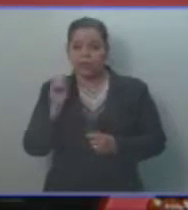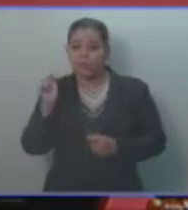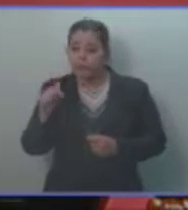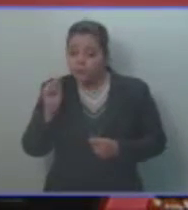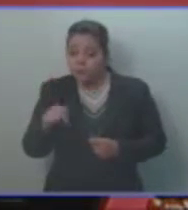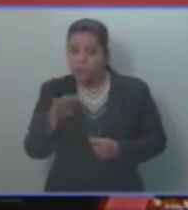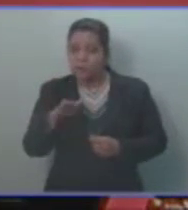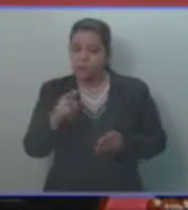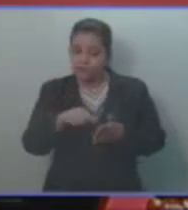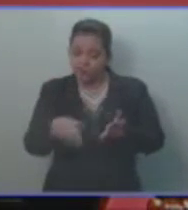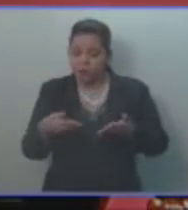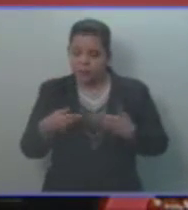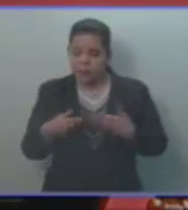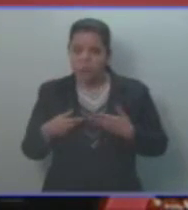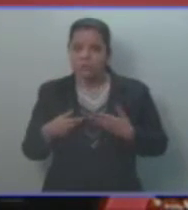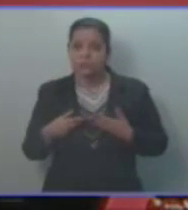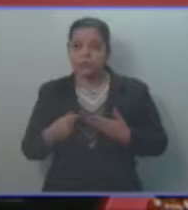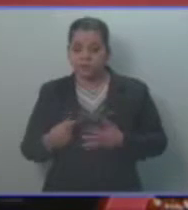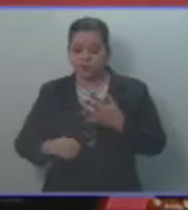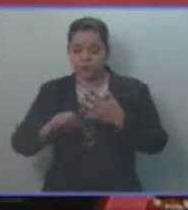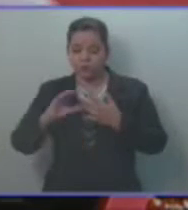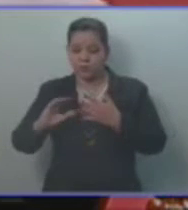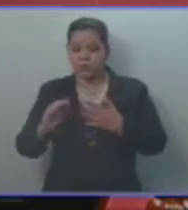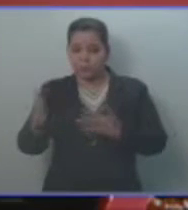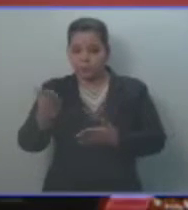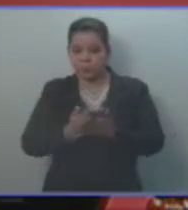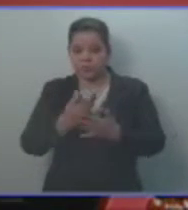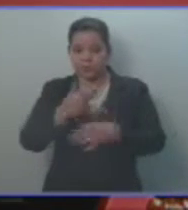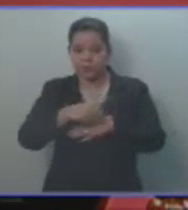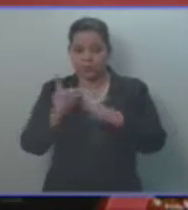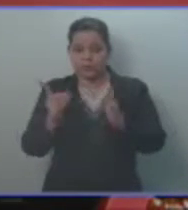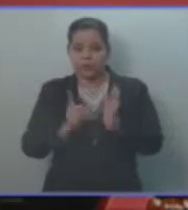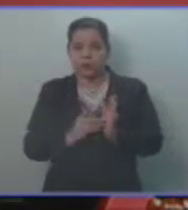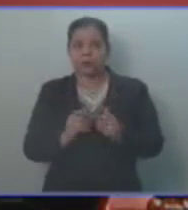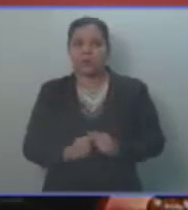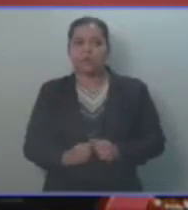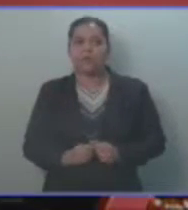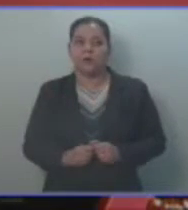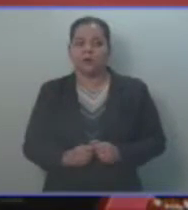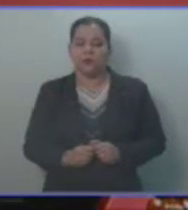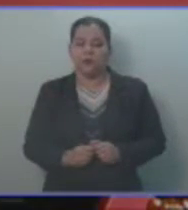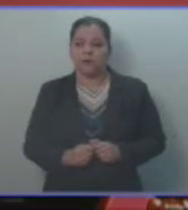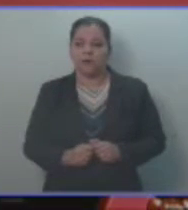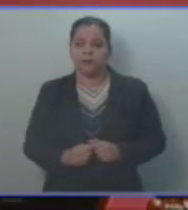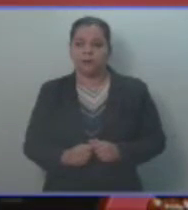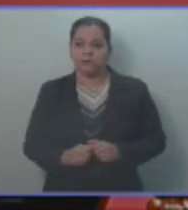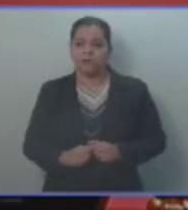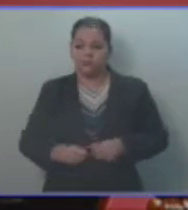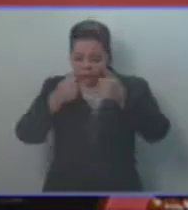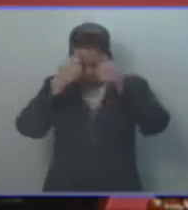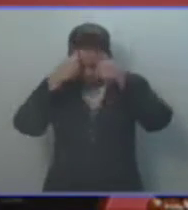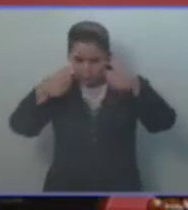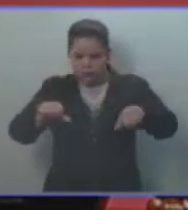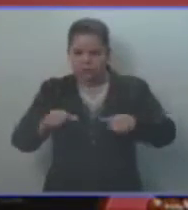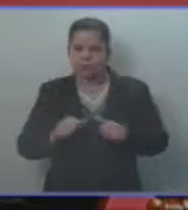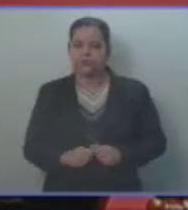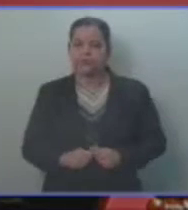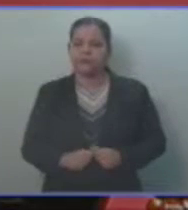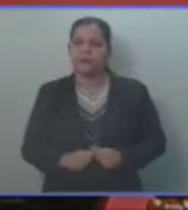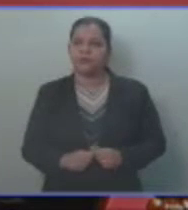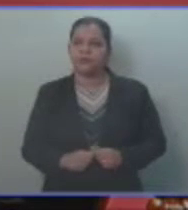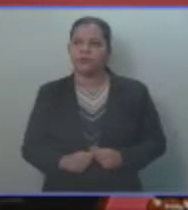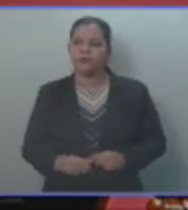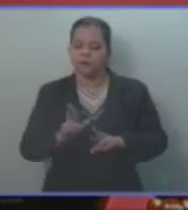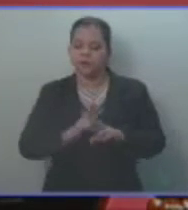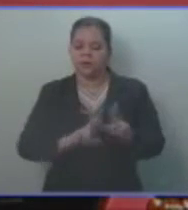facultades constitucionales y a iniciativa de los diputados y diputadas, acuerda reformar